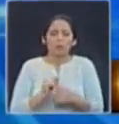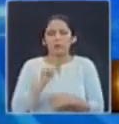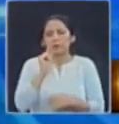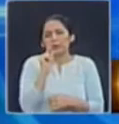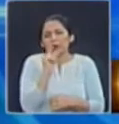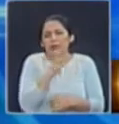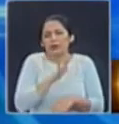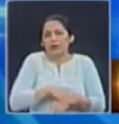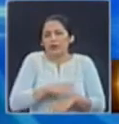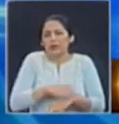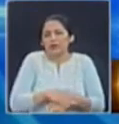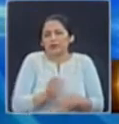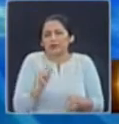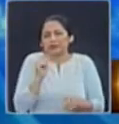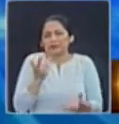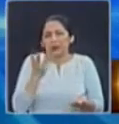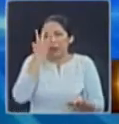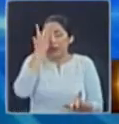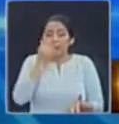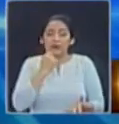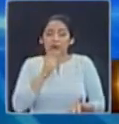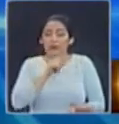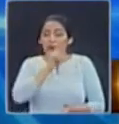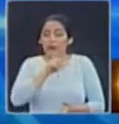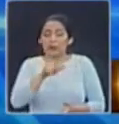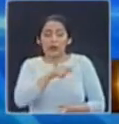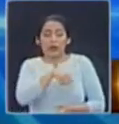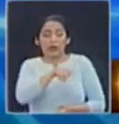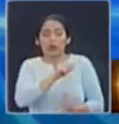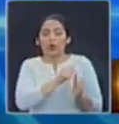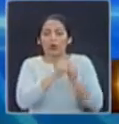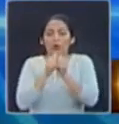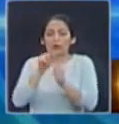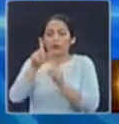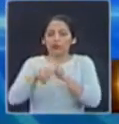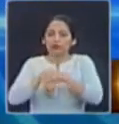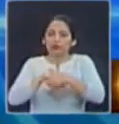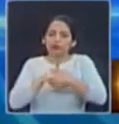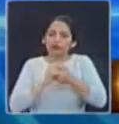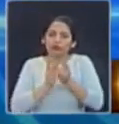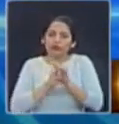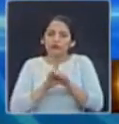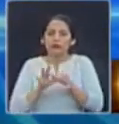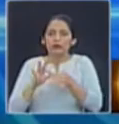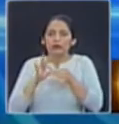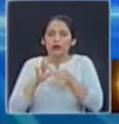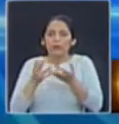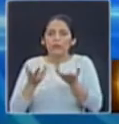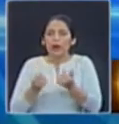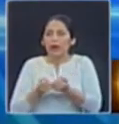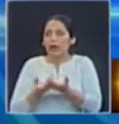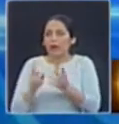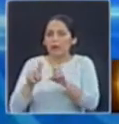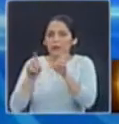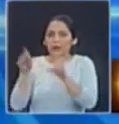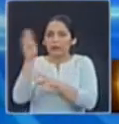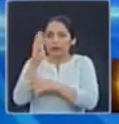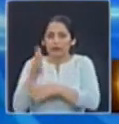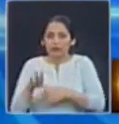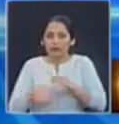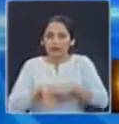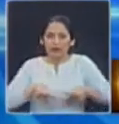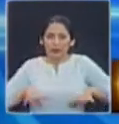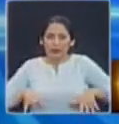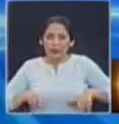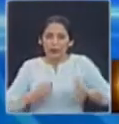Ecuador, pues la asociación ilícita, pues ¿qué es? En definitiva, no le lleva a responder por aquellas responsabilidades que